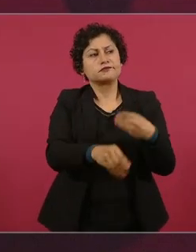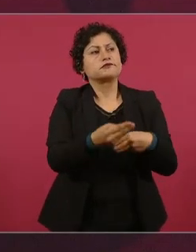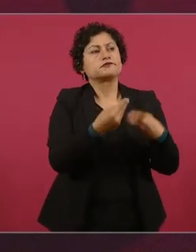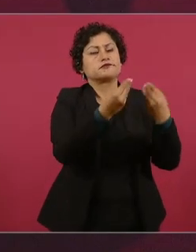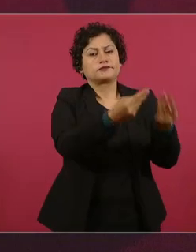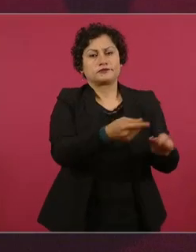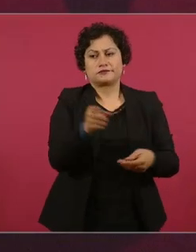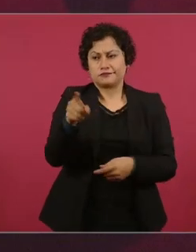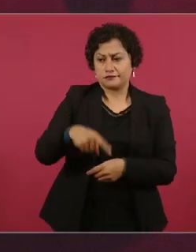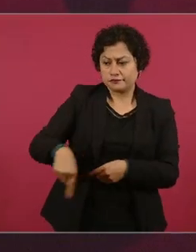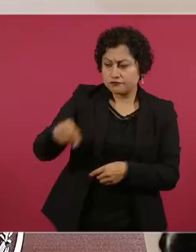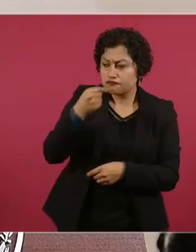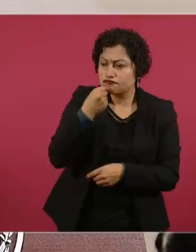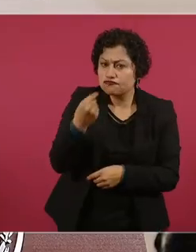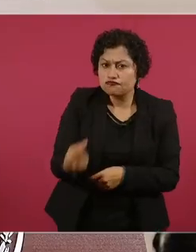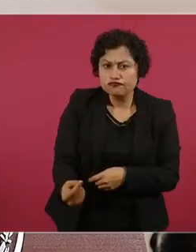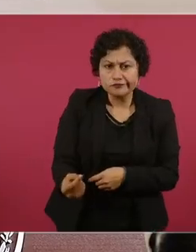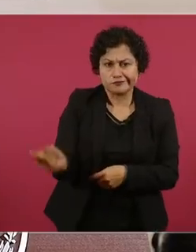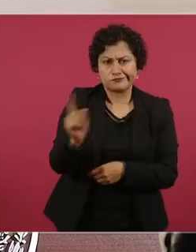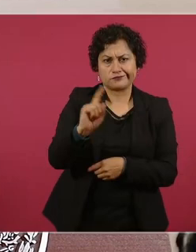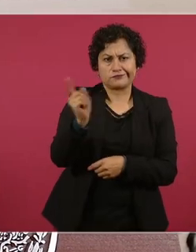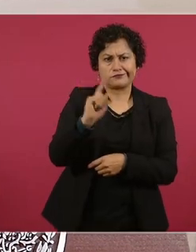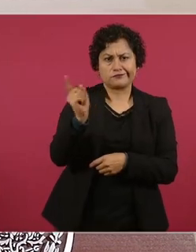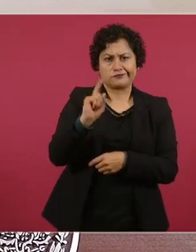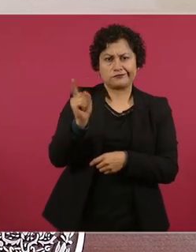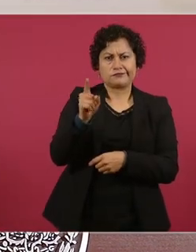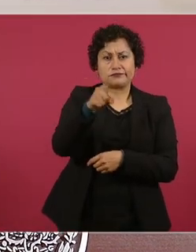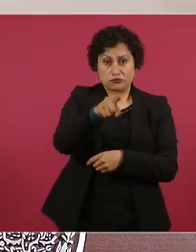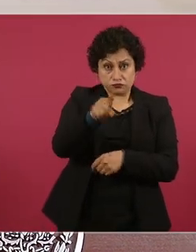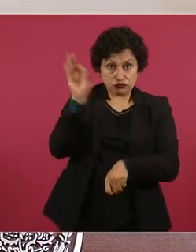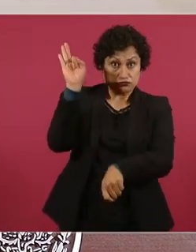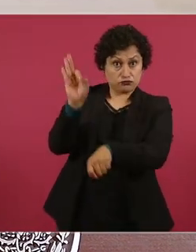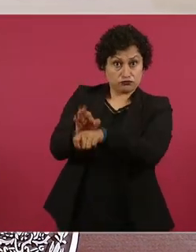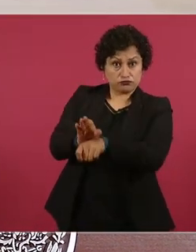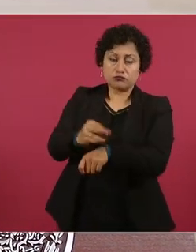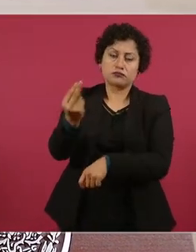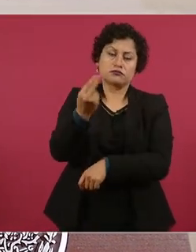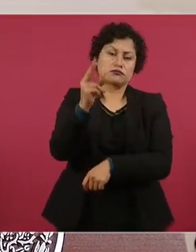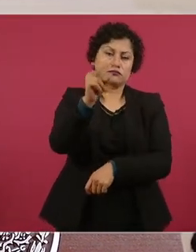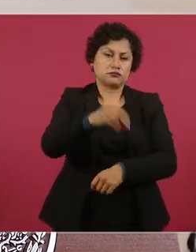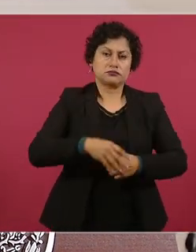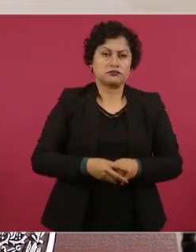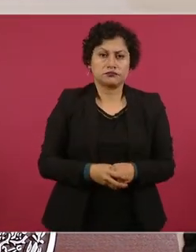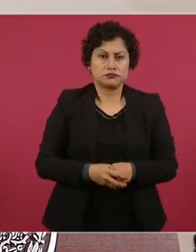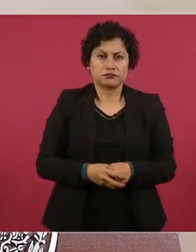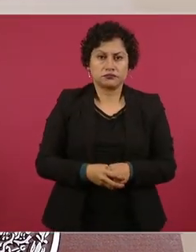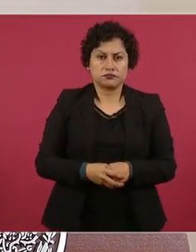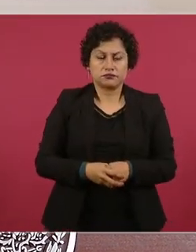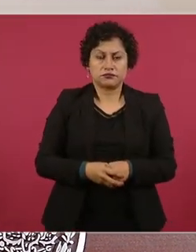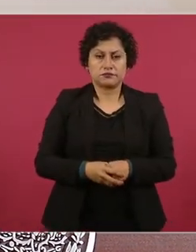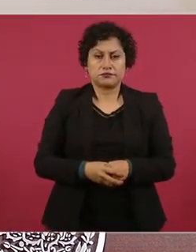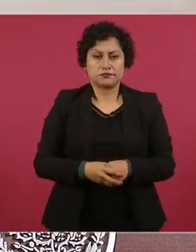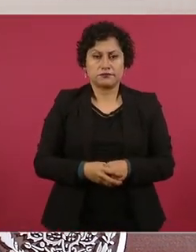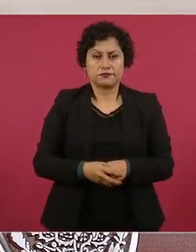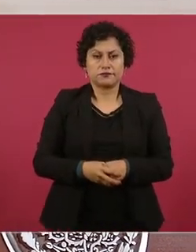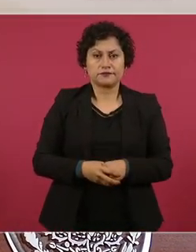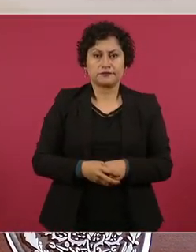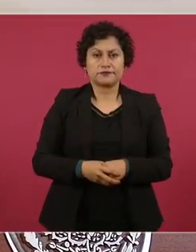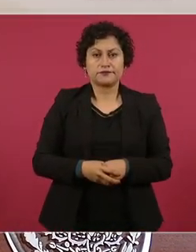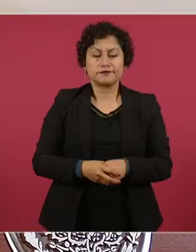no necesitan tutela y menos de